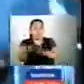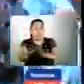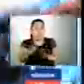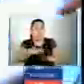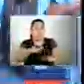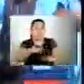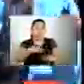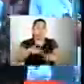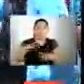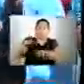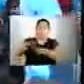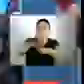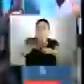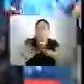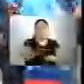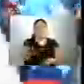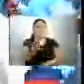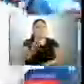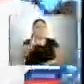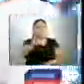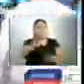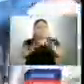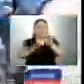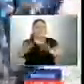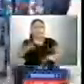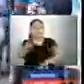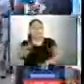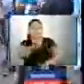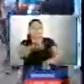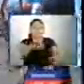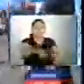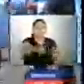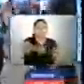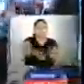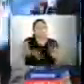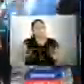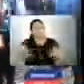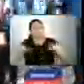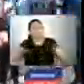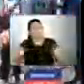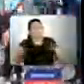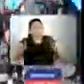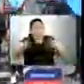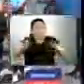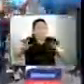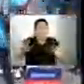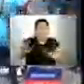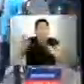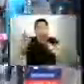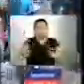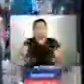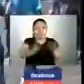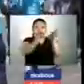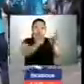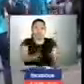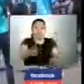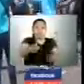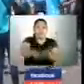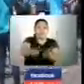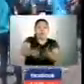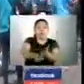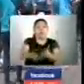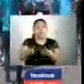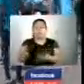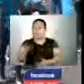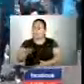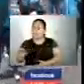poder en el 57% de las municipalidades, por lo que al tomar las riendas en las comunas, iniciarán con las